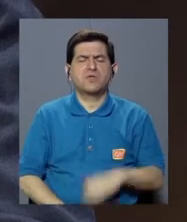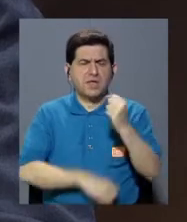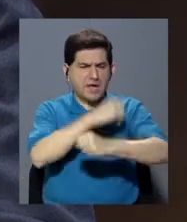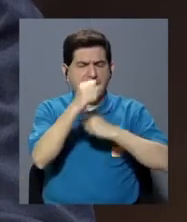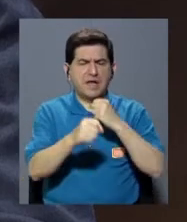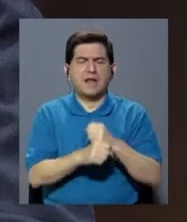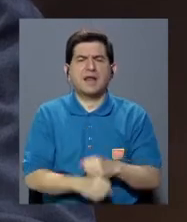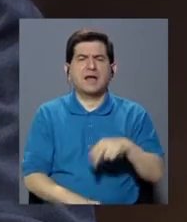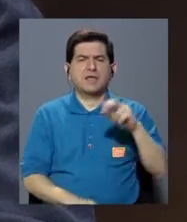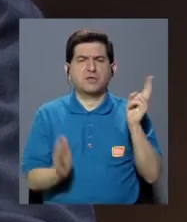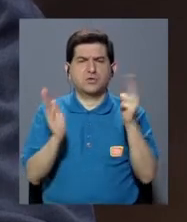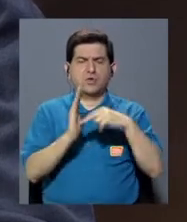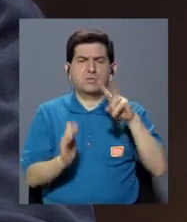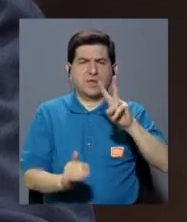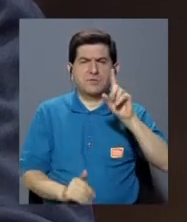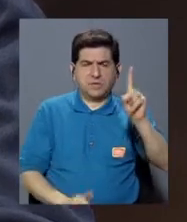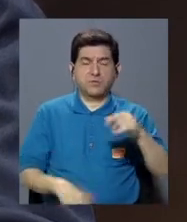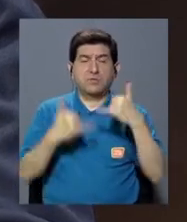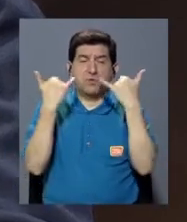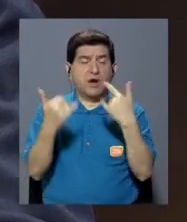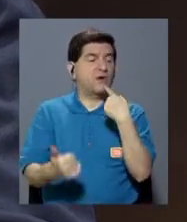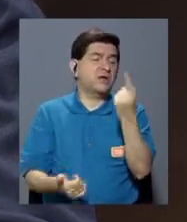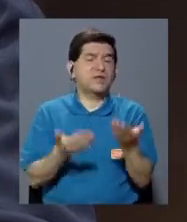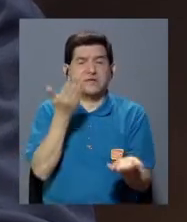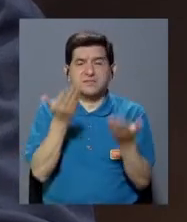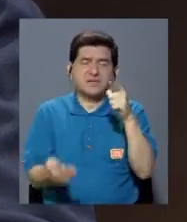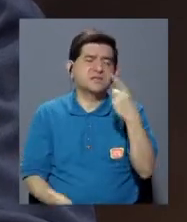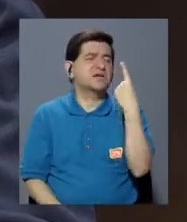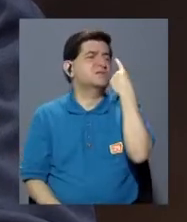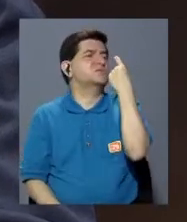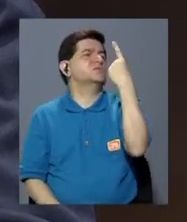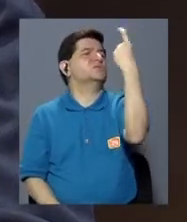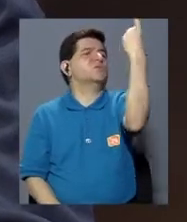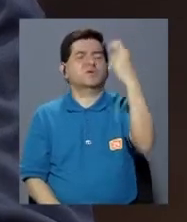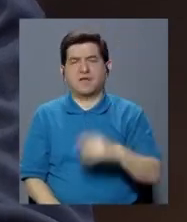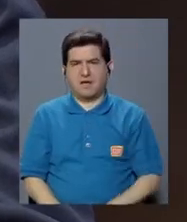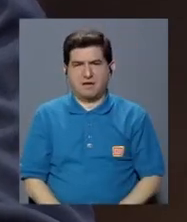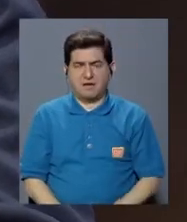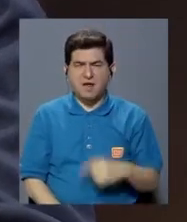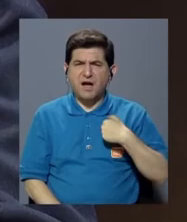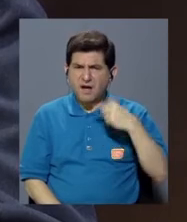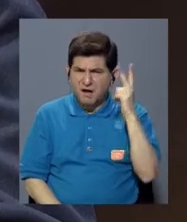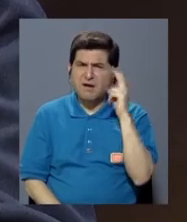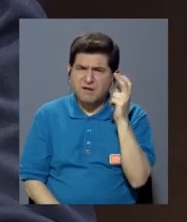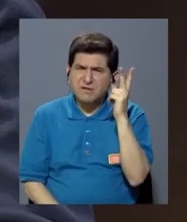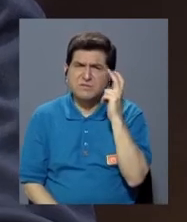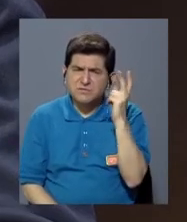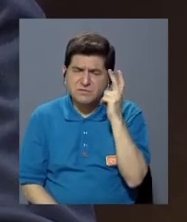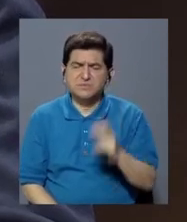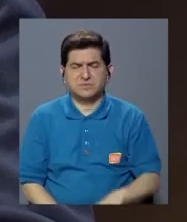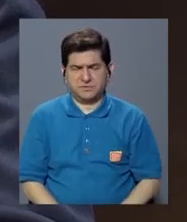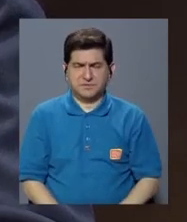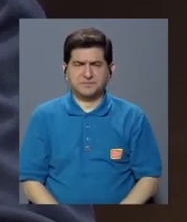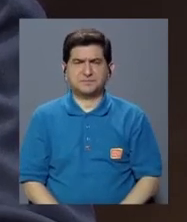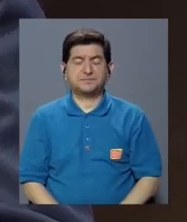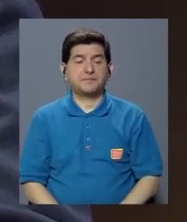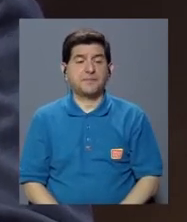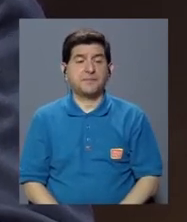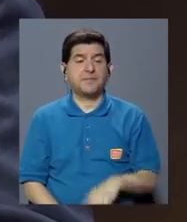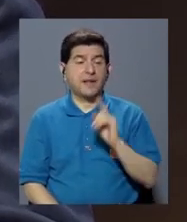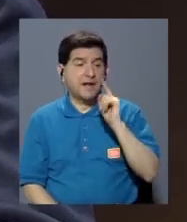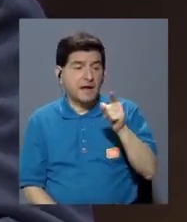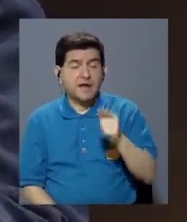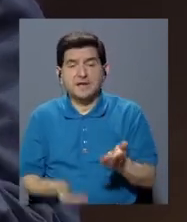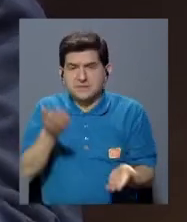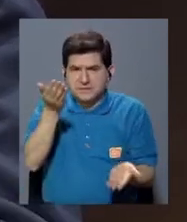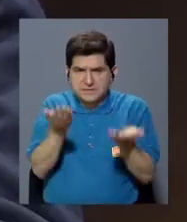año 21. Así es. Ahora muchos dicen que eso es una utopía. Sí, eso es lo que yo he escuchado. Por eso puede llegar a tener